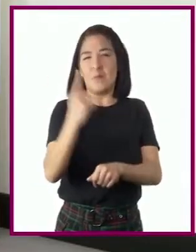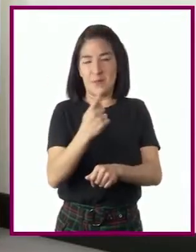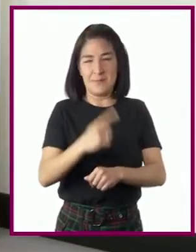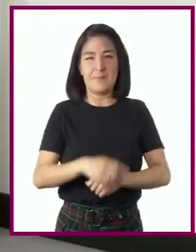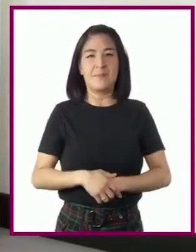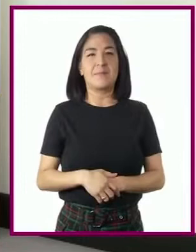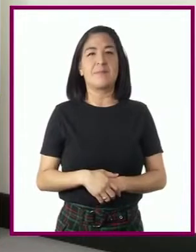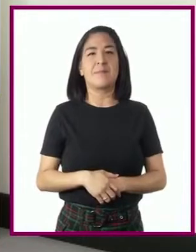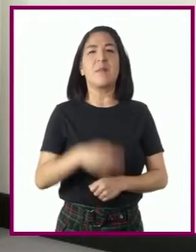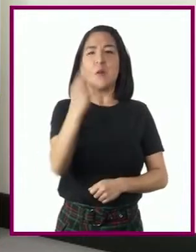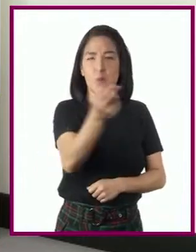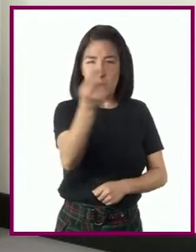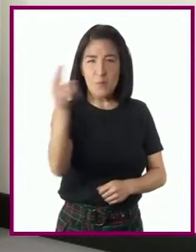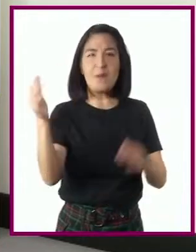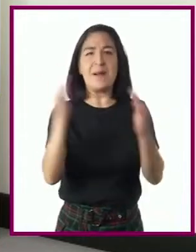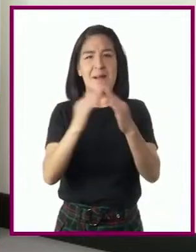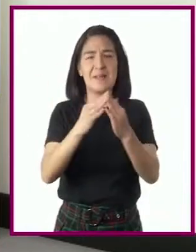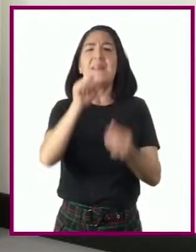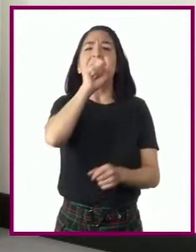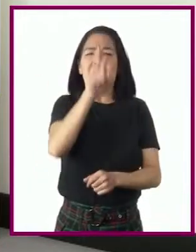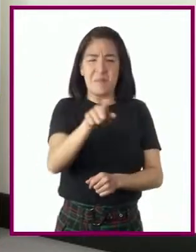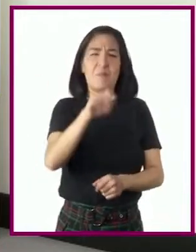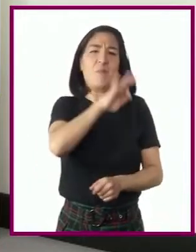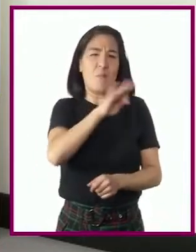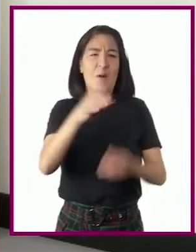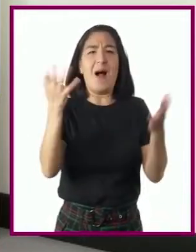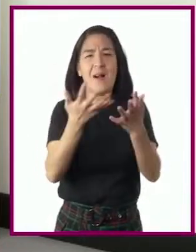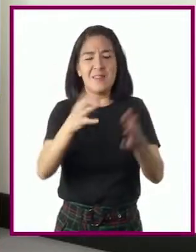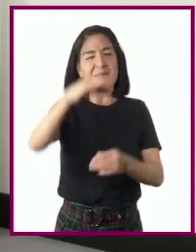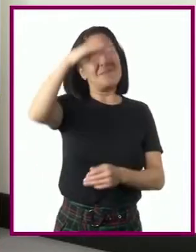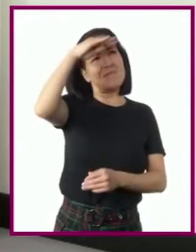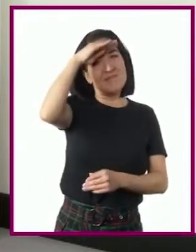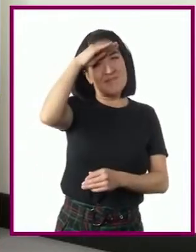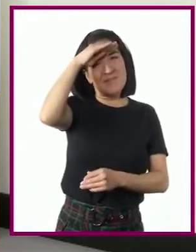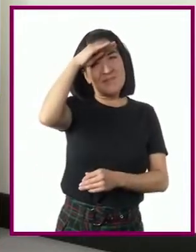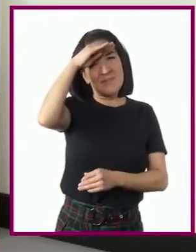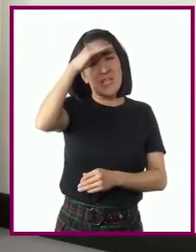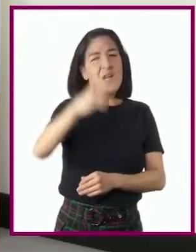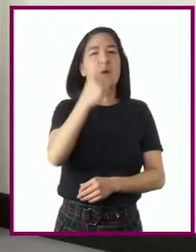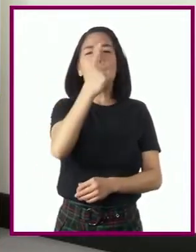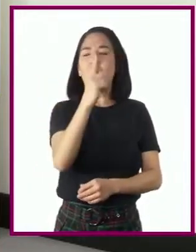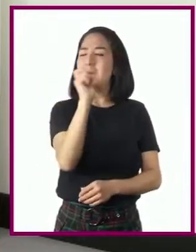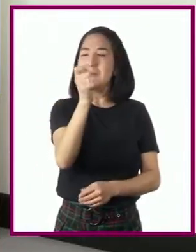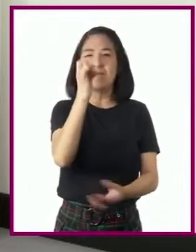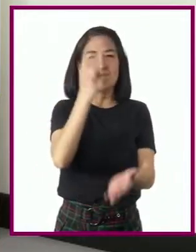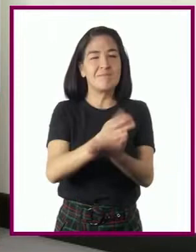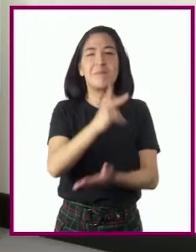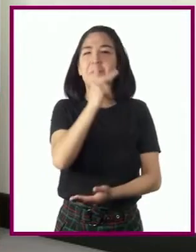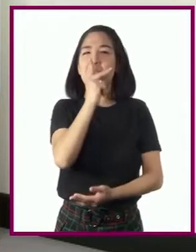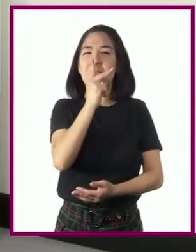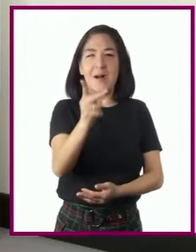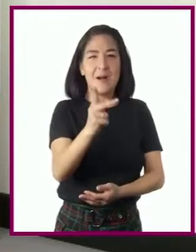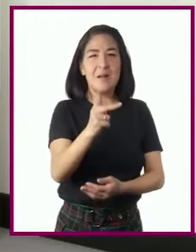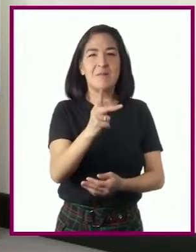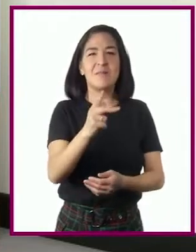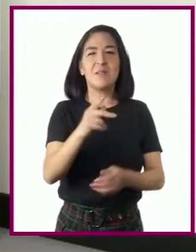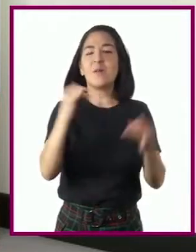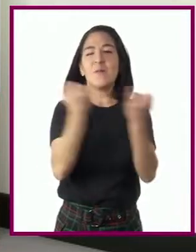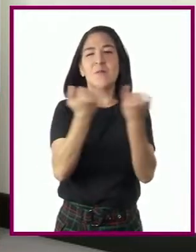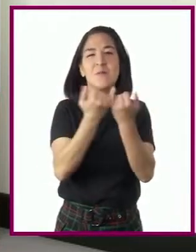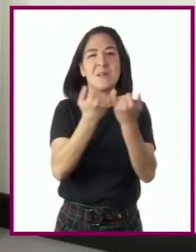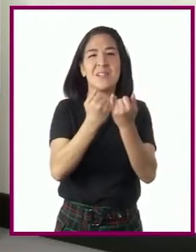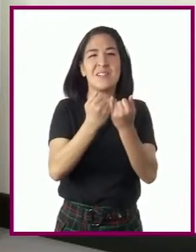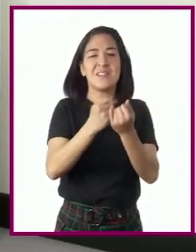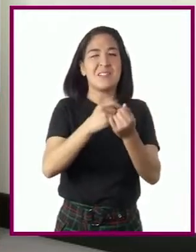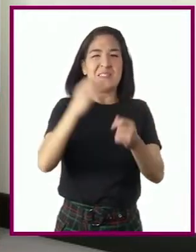Ustedes en casa también pueden realizar este ejercicio. Piensen en una sola palabra que resuma lo que han vivido